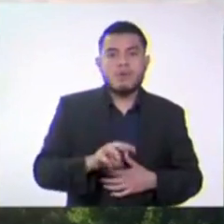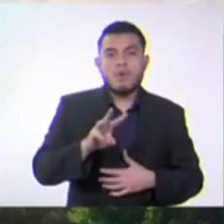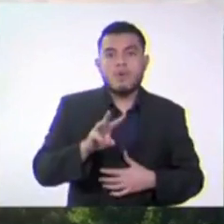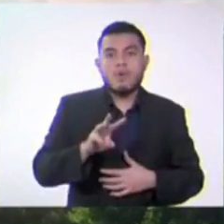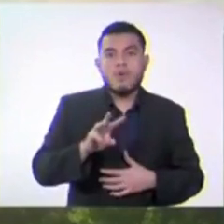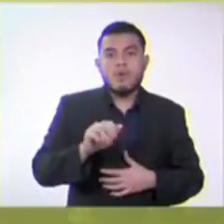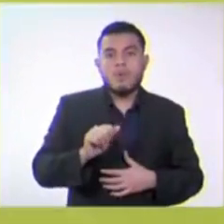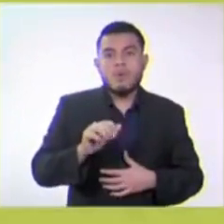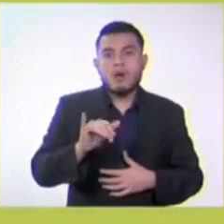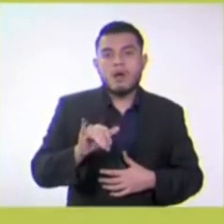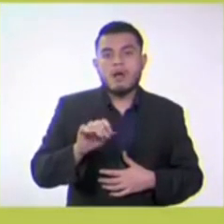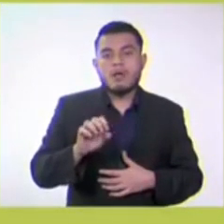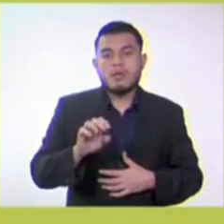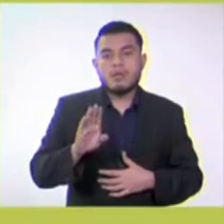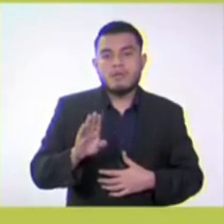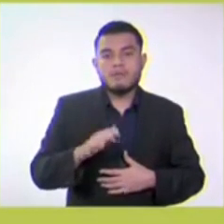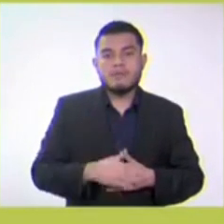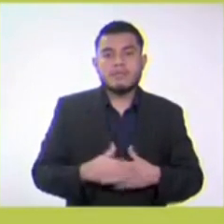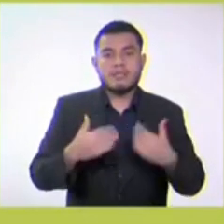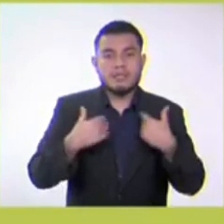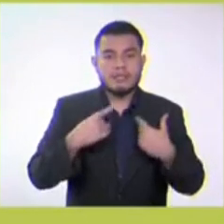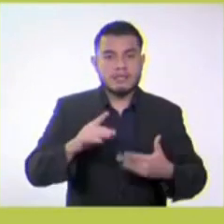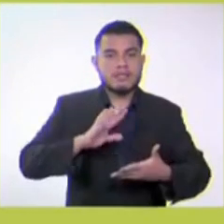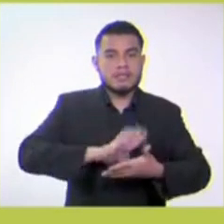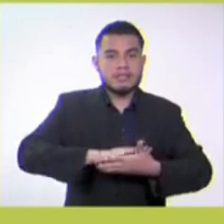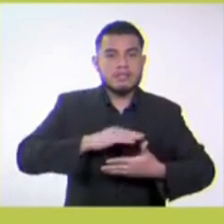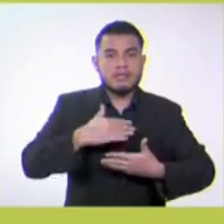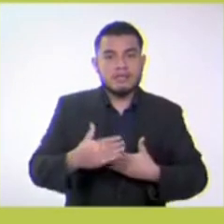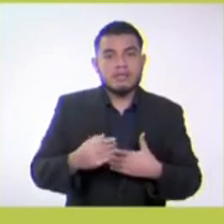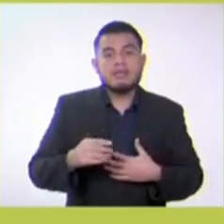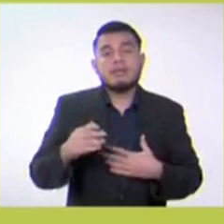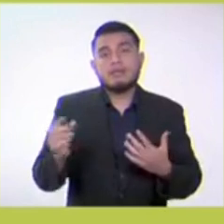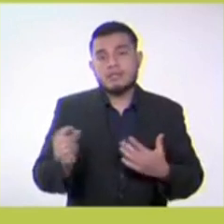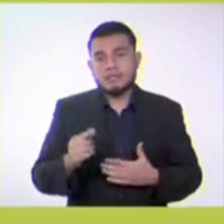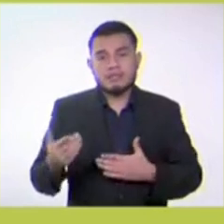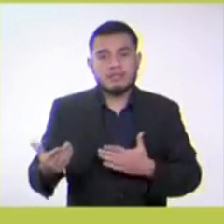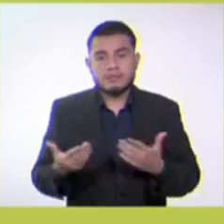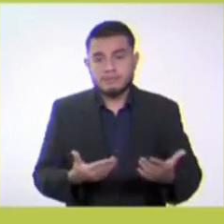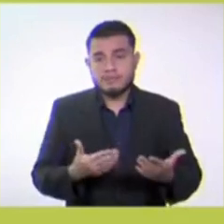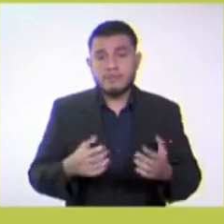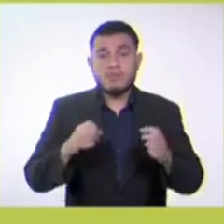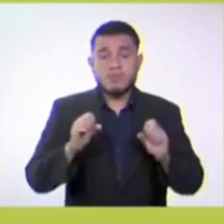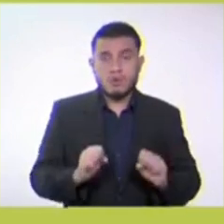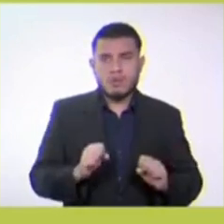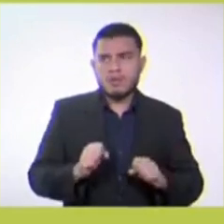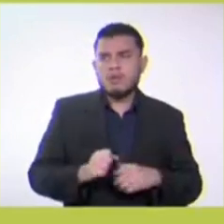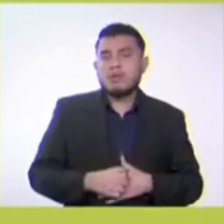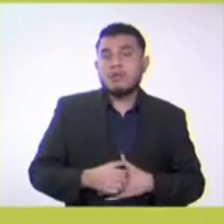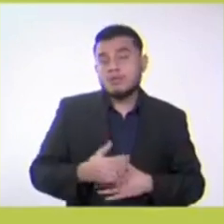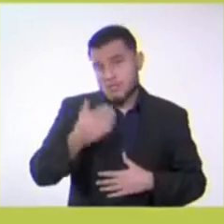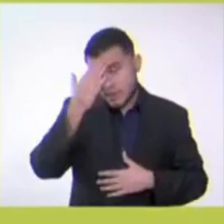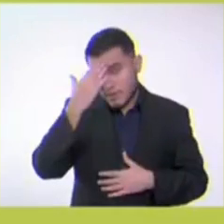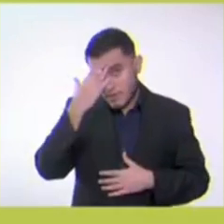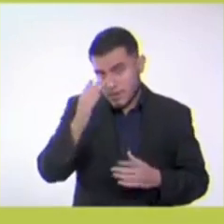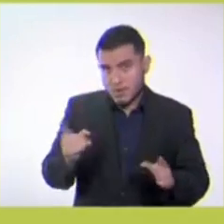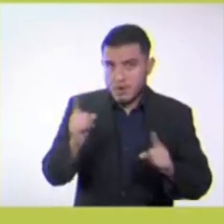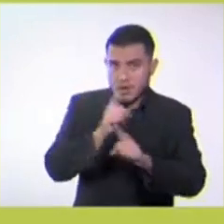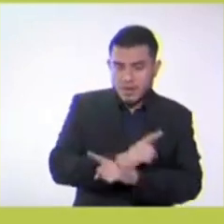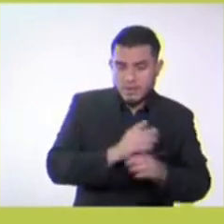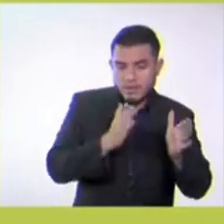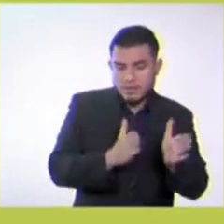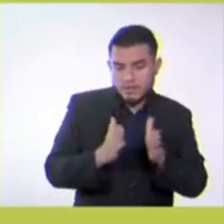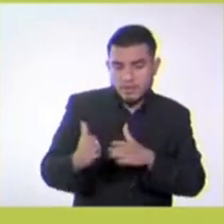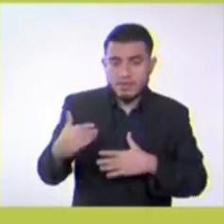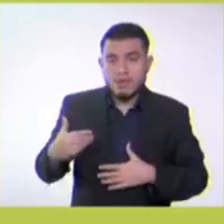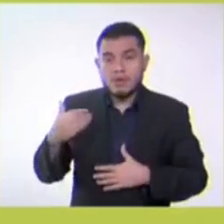Guayev. Tener este calendario les permitía poder anticiparse a los cambios de cada estación